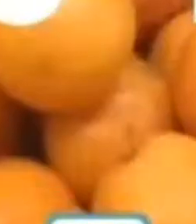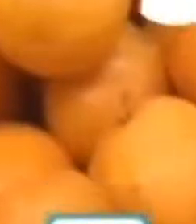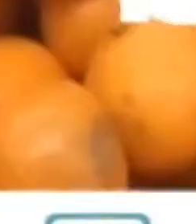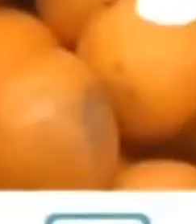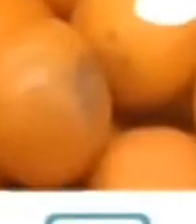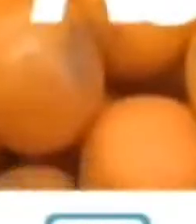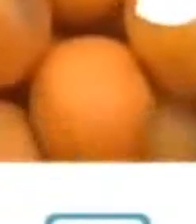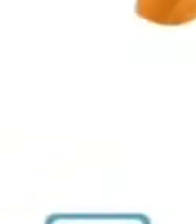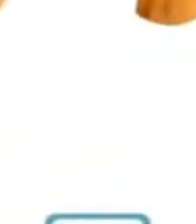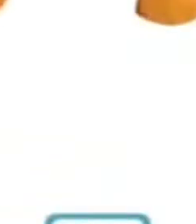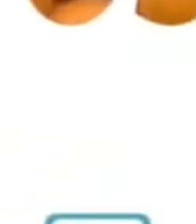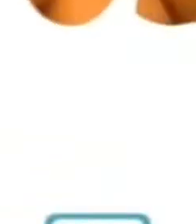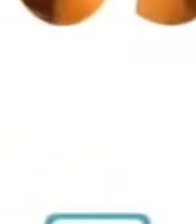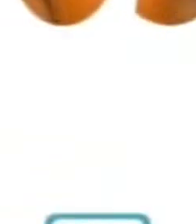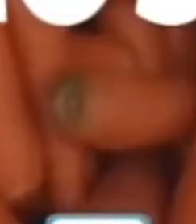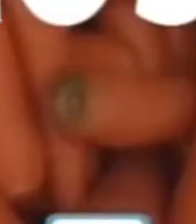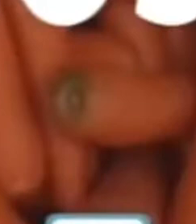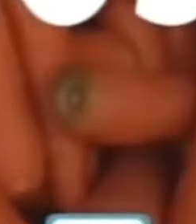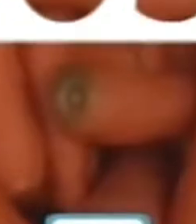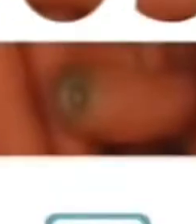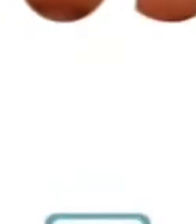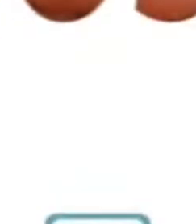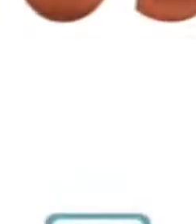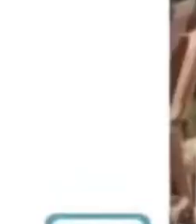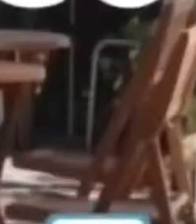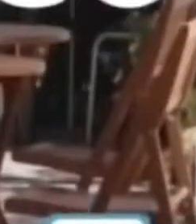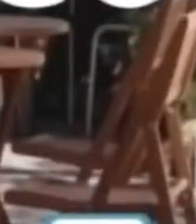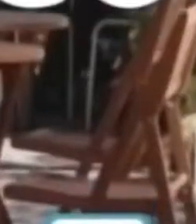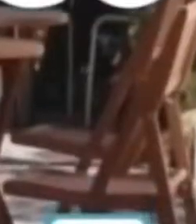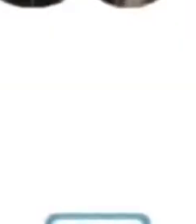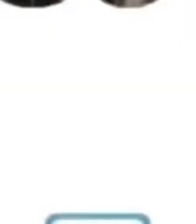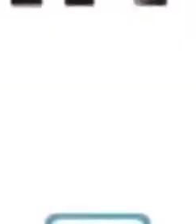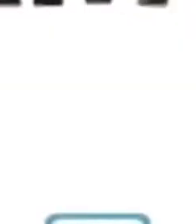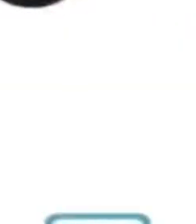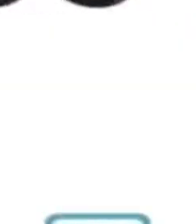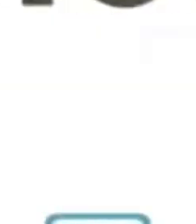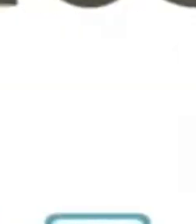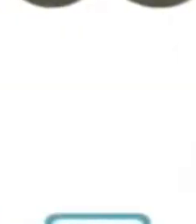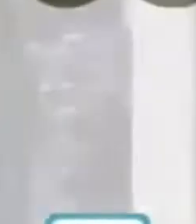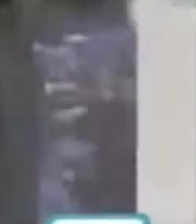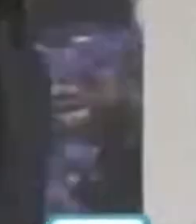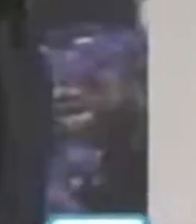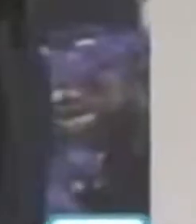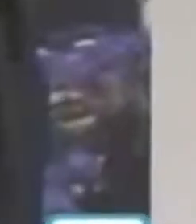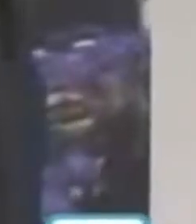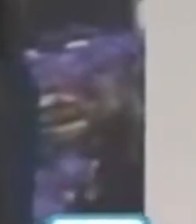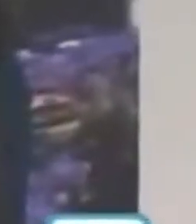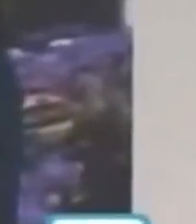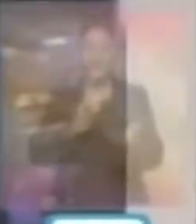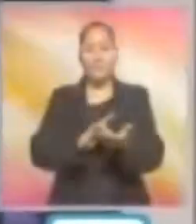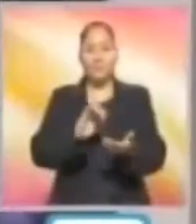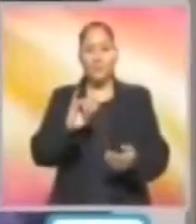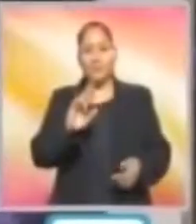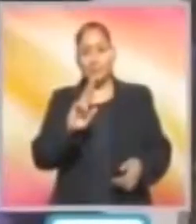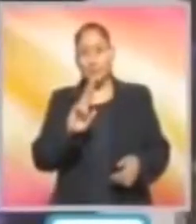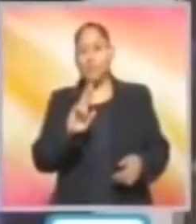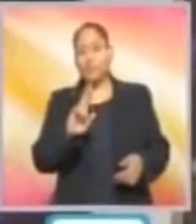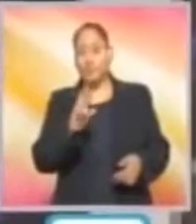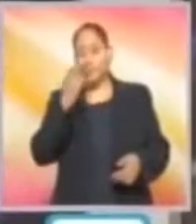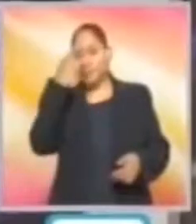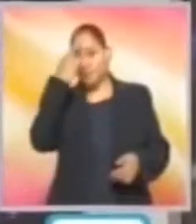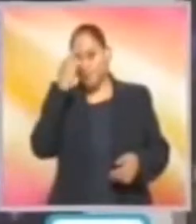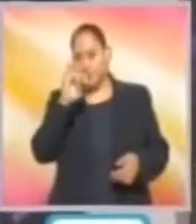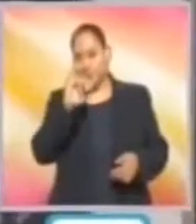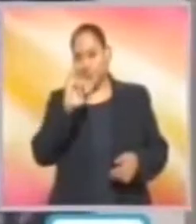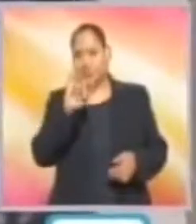el incontenible uso de nuestros datos personales en Internet. Adelante, Gaby, es tu turno. Gracias, Juan Ramón. Y tienes